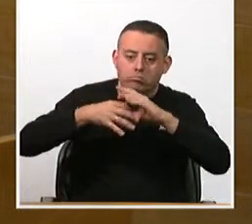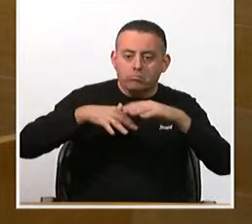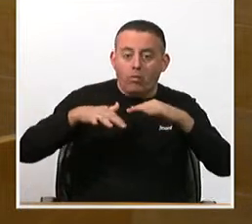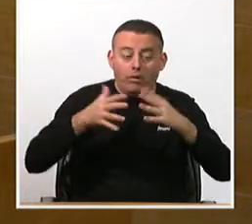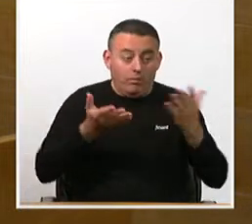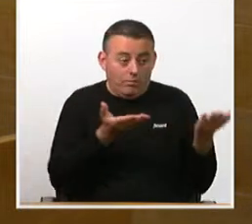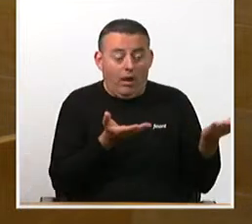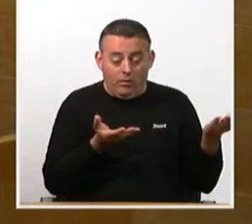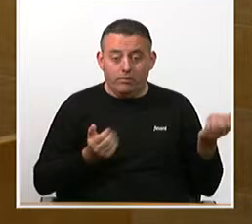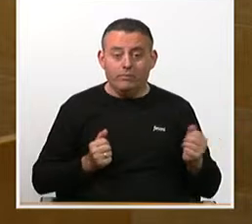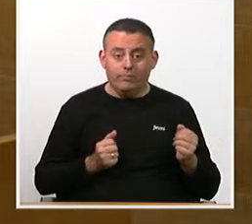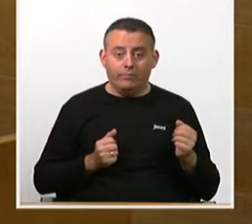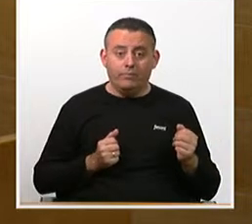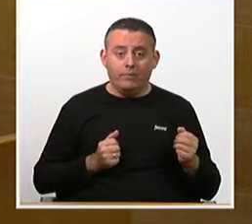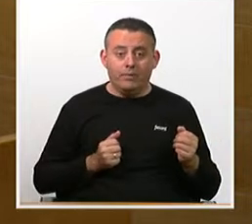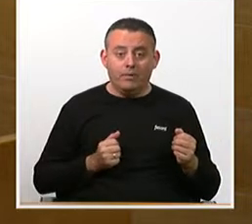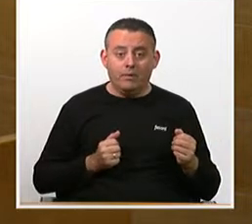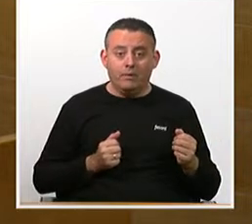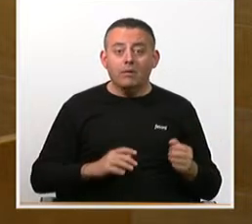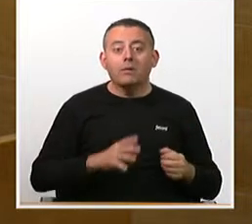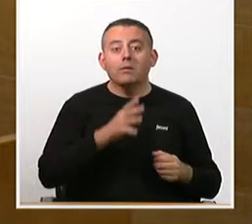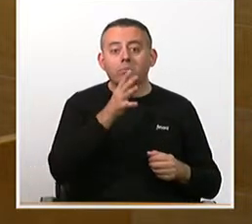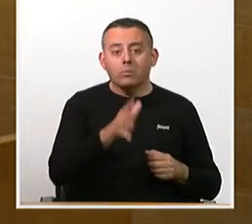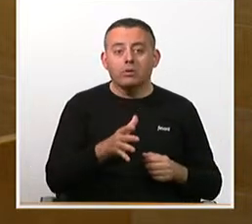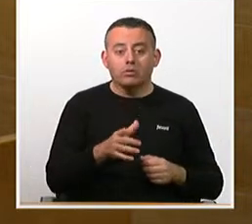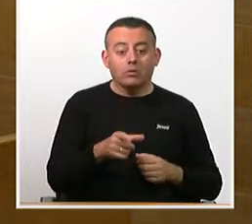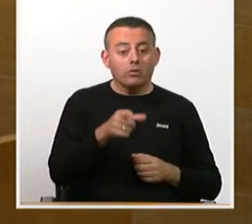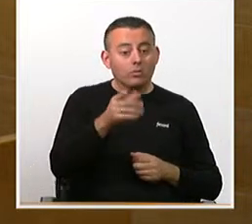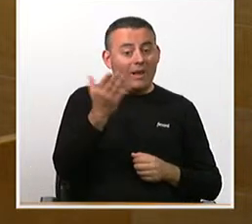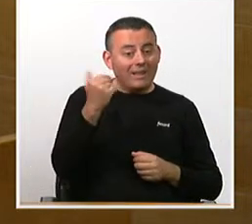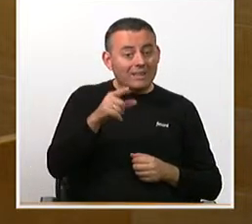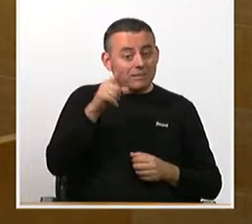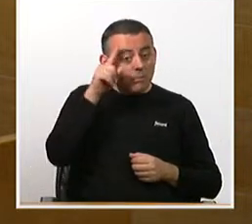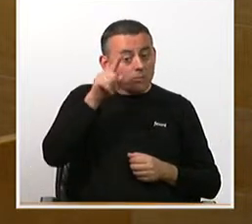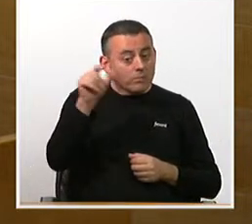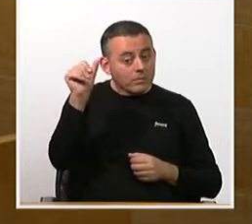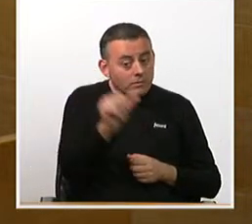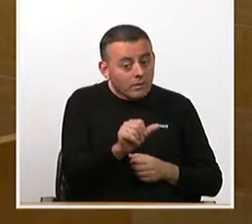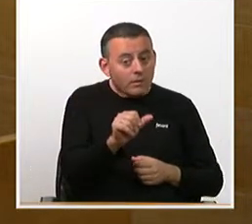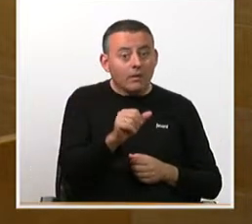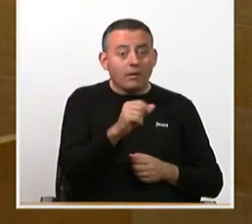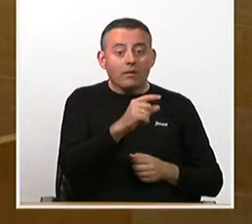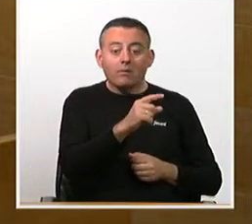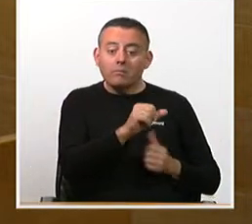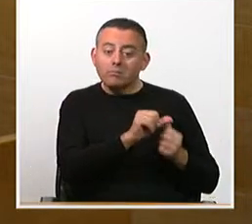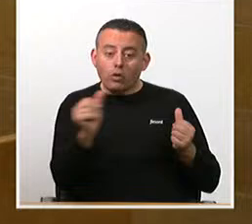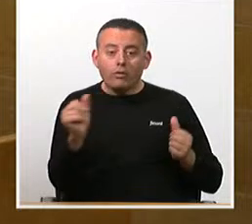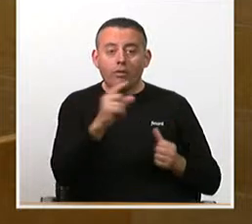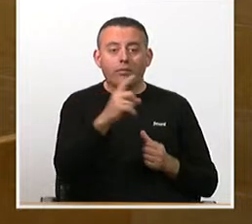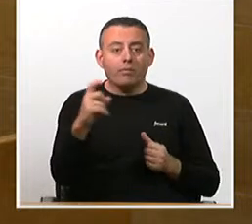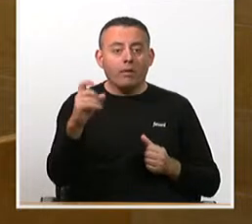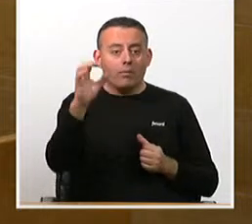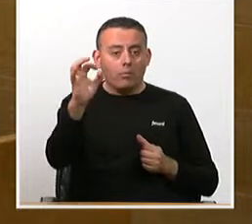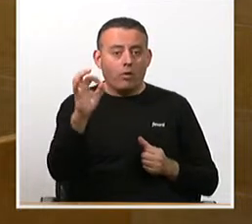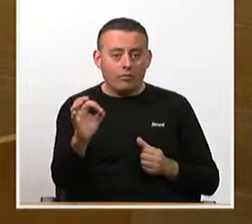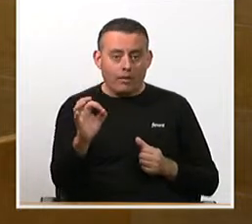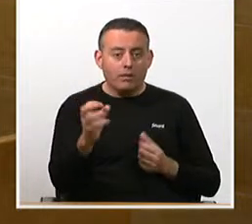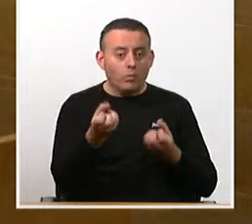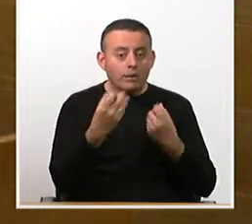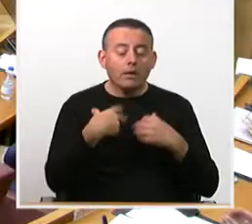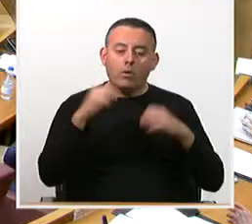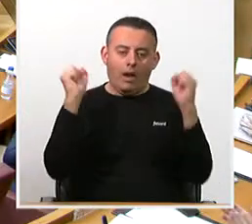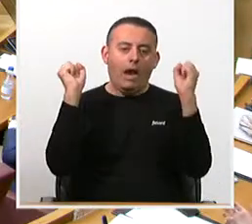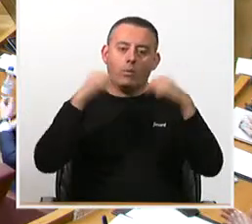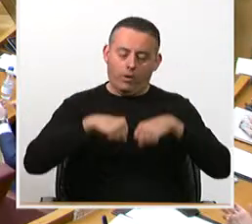de que esto sea así ya le digo con el 100% de lo que ha dicho estoy de acuerdo y Esta es una muy buena noticia para mí esta mañana Muchas